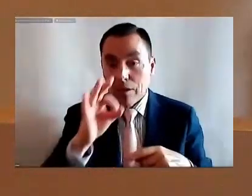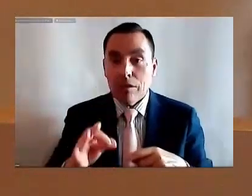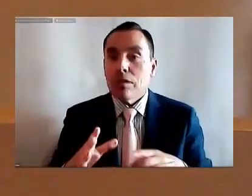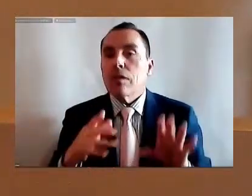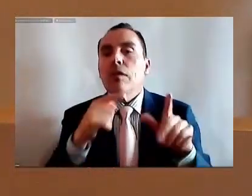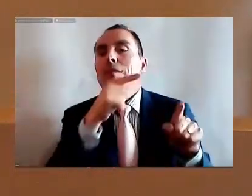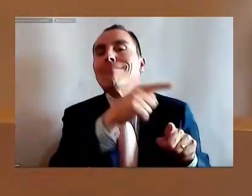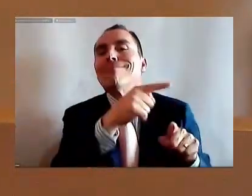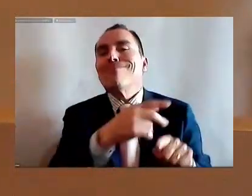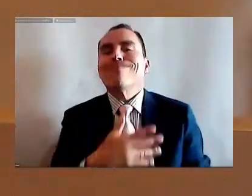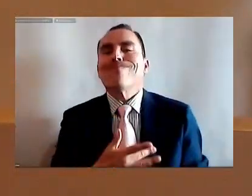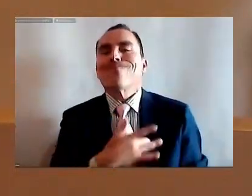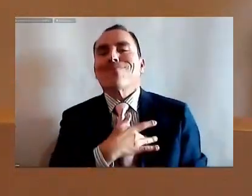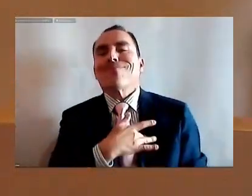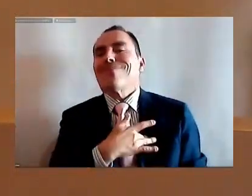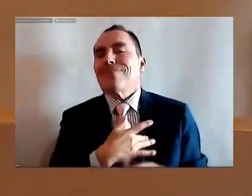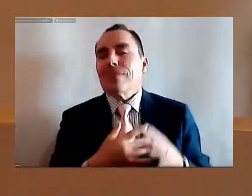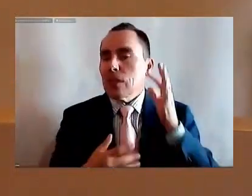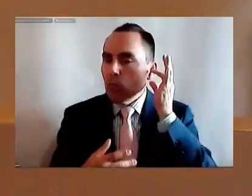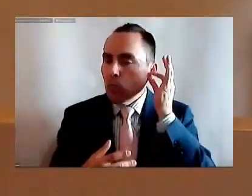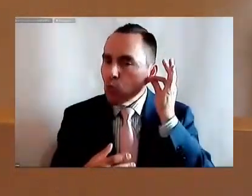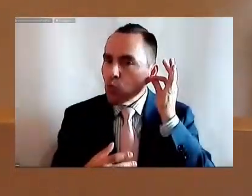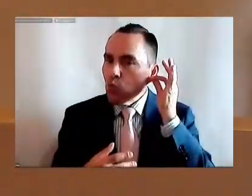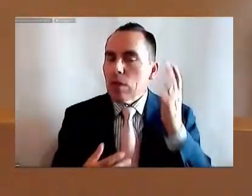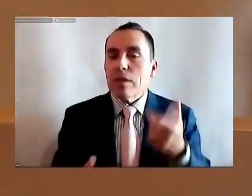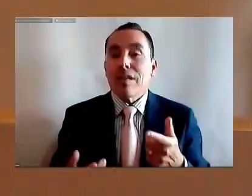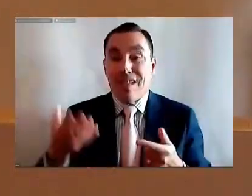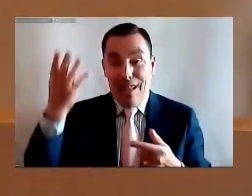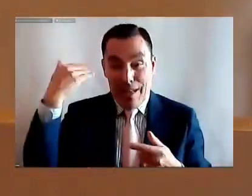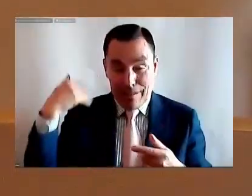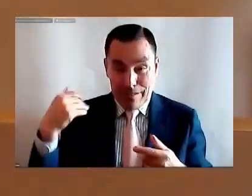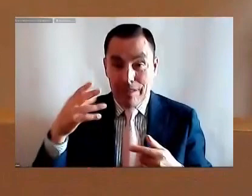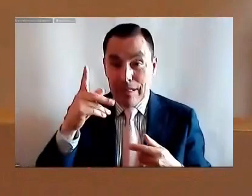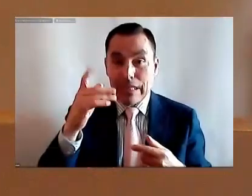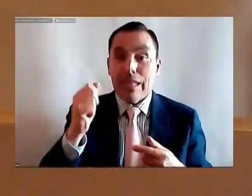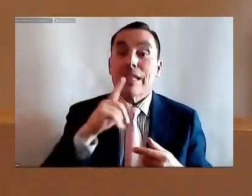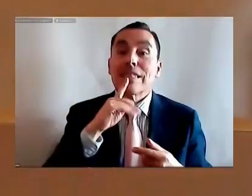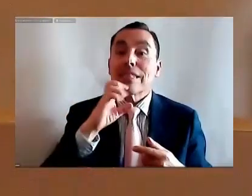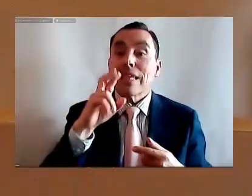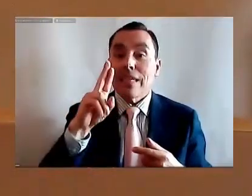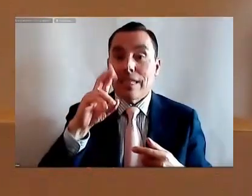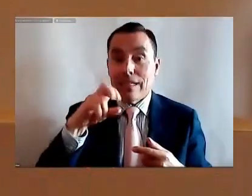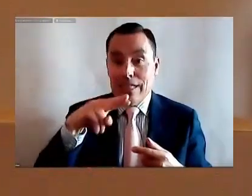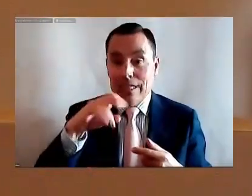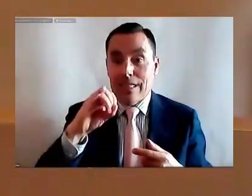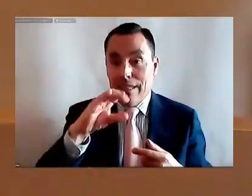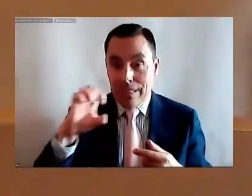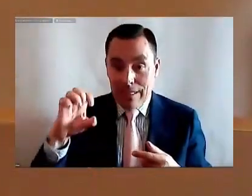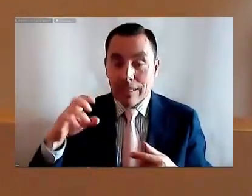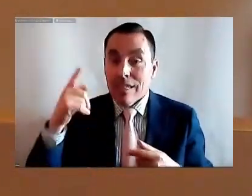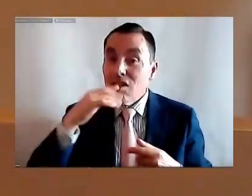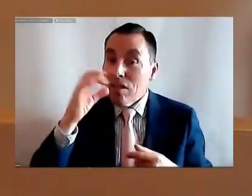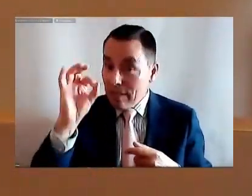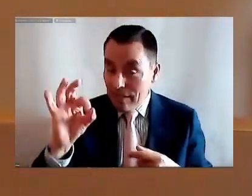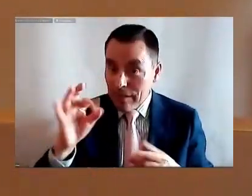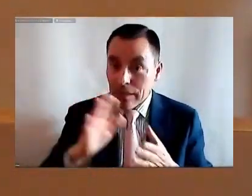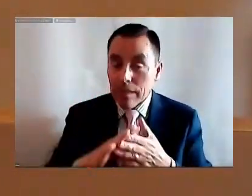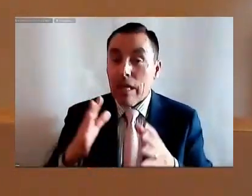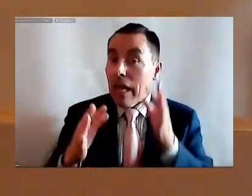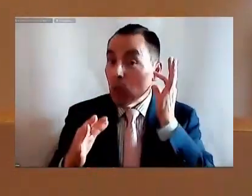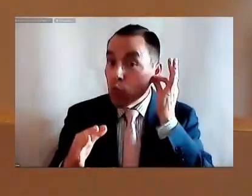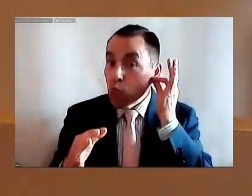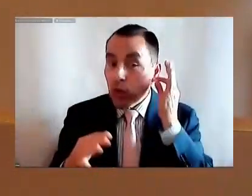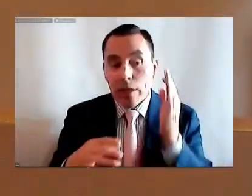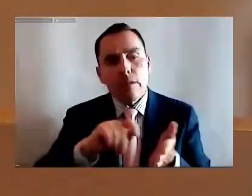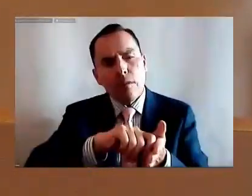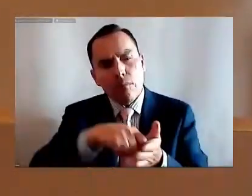Entonces, Catherine MacKinnon, que fue pionera en el reconocimiento del acoso sexual, dice que en realidad a la mujer se la contrata en el trabajo por el hecho